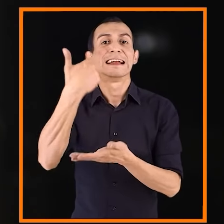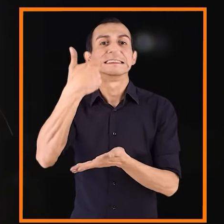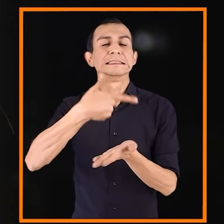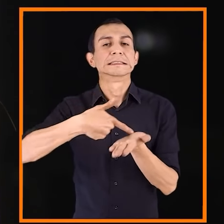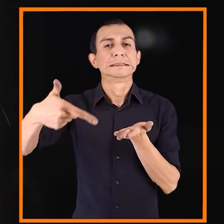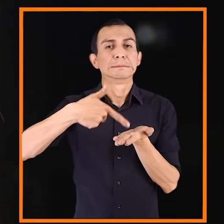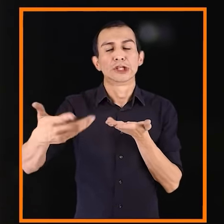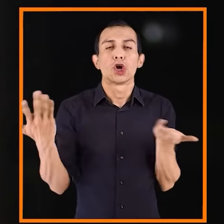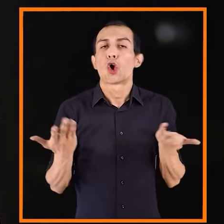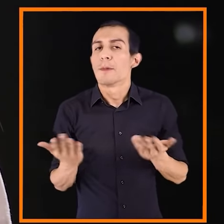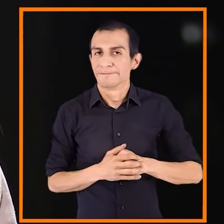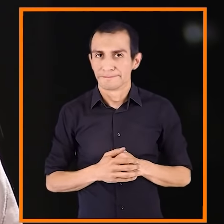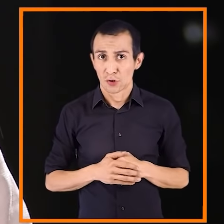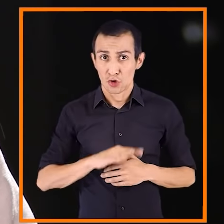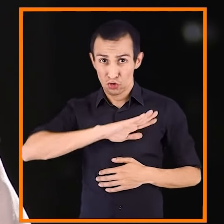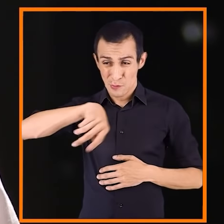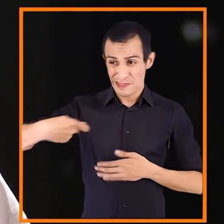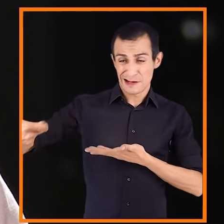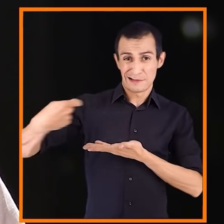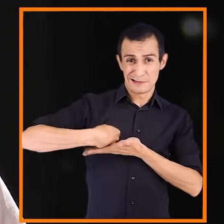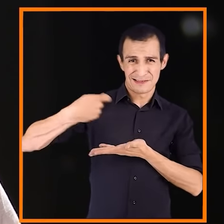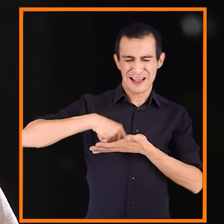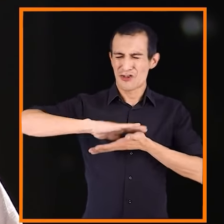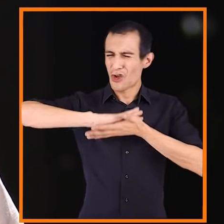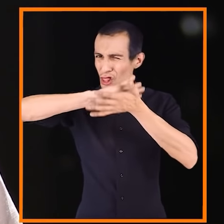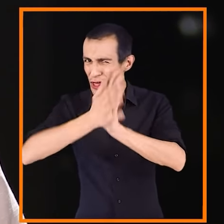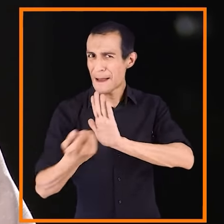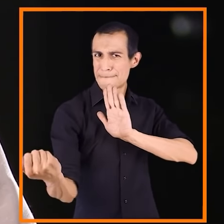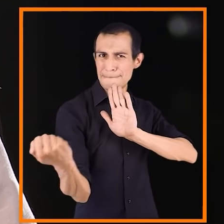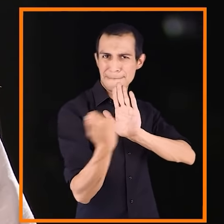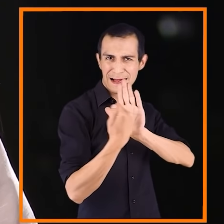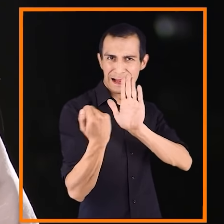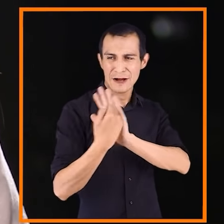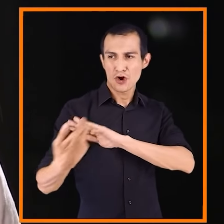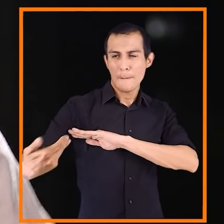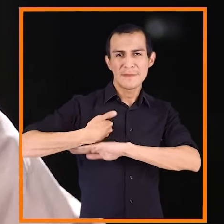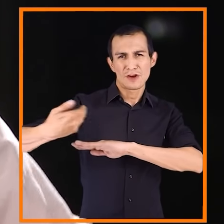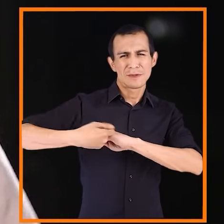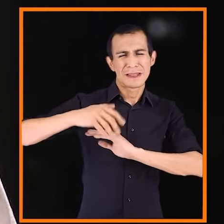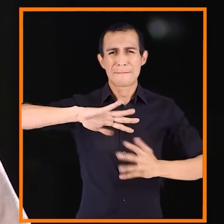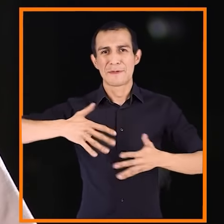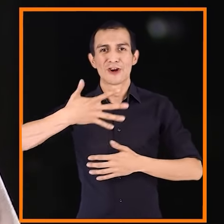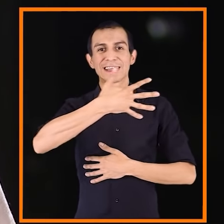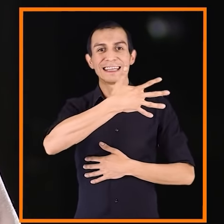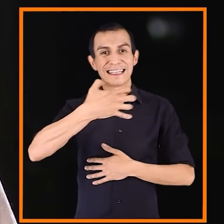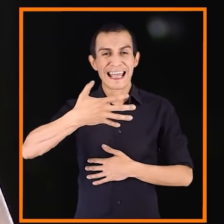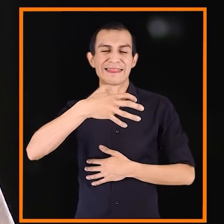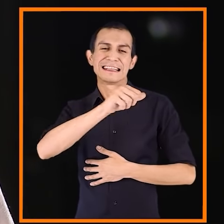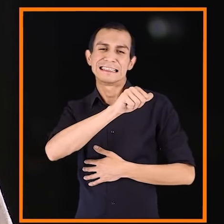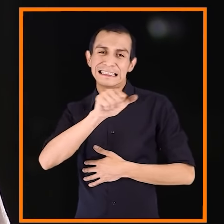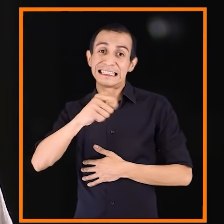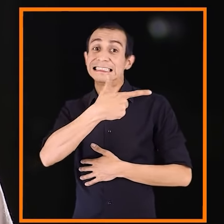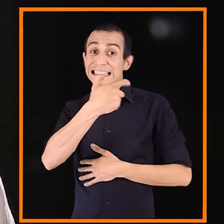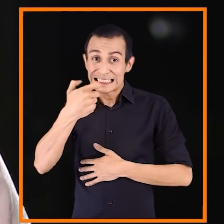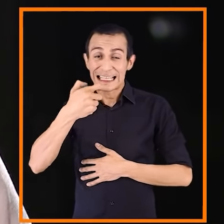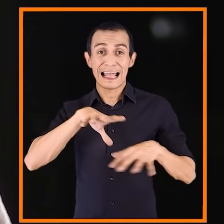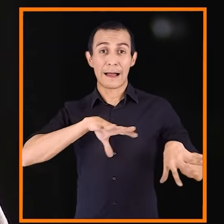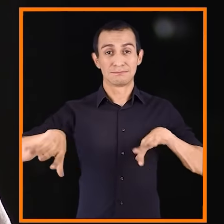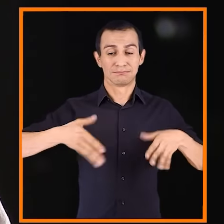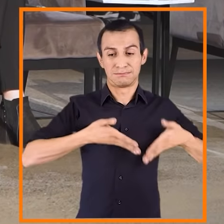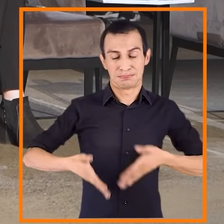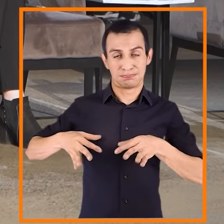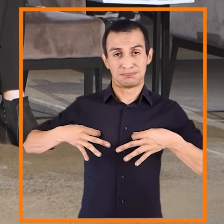Mira, nuestra demanda actual, ¿ya?, con todas las marcas nos están pidiendo por lo menos 500, 600, 700 unidades